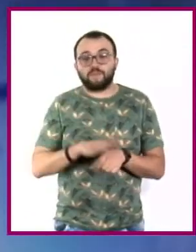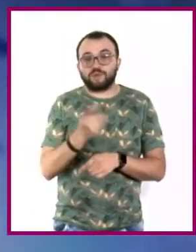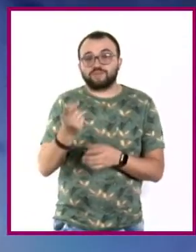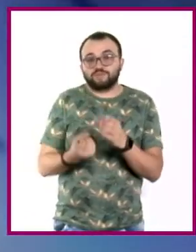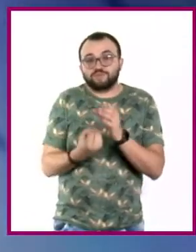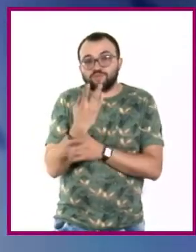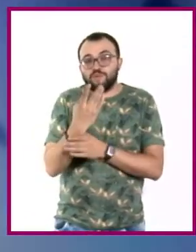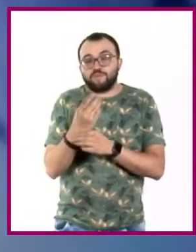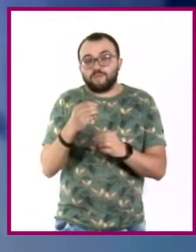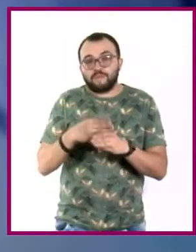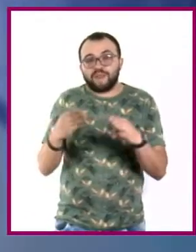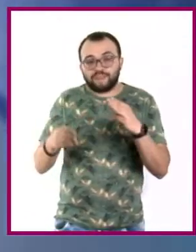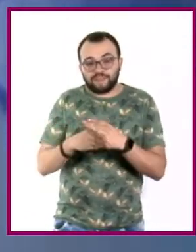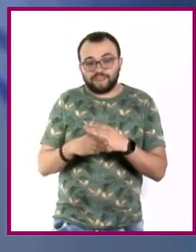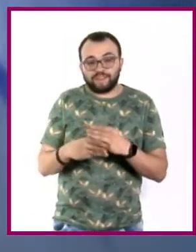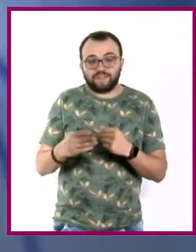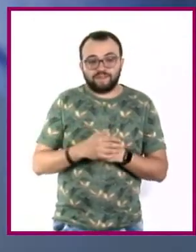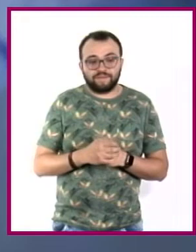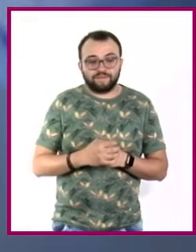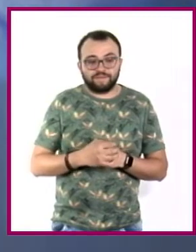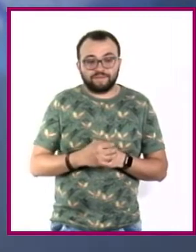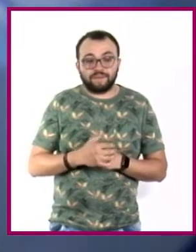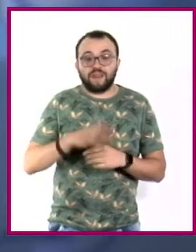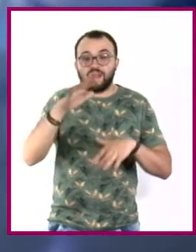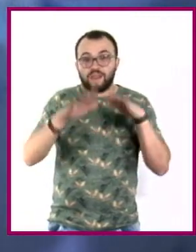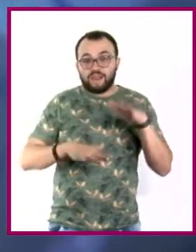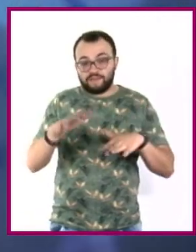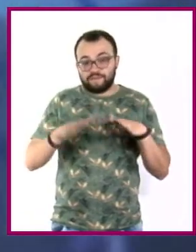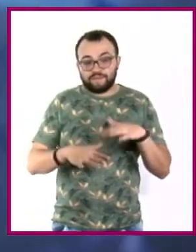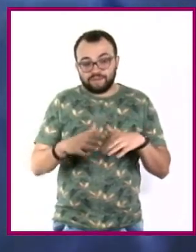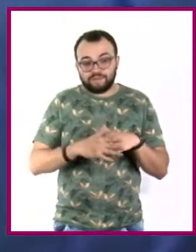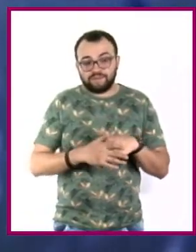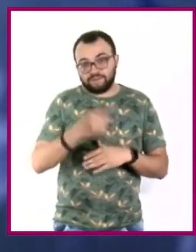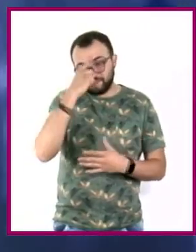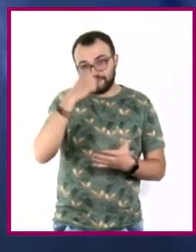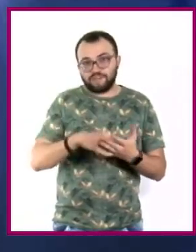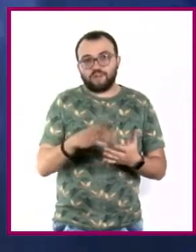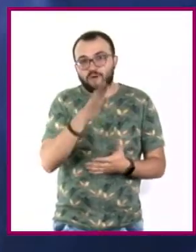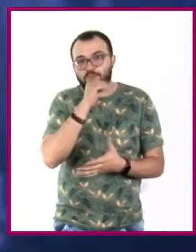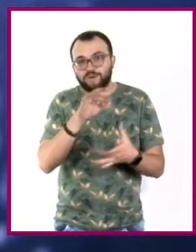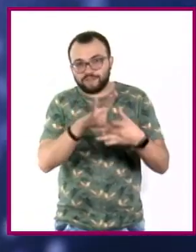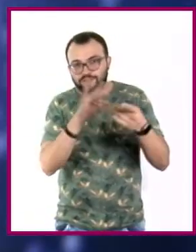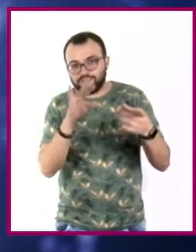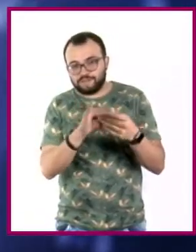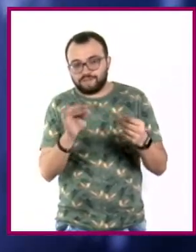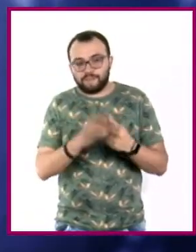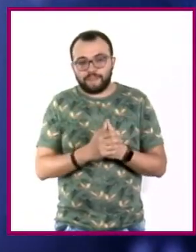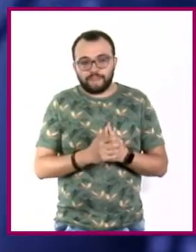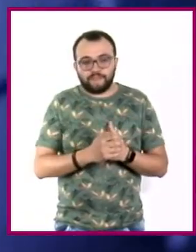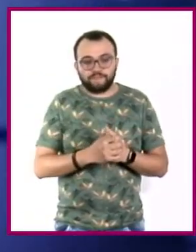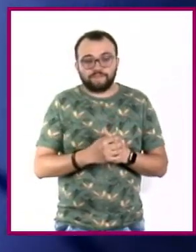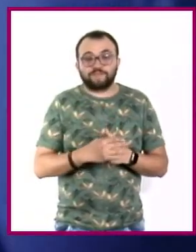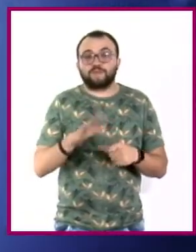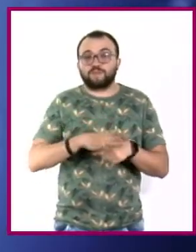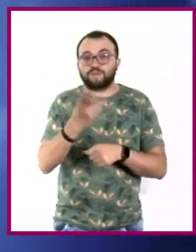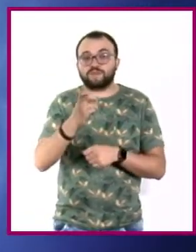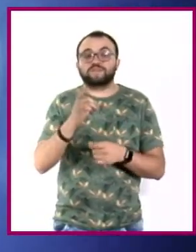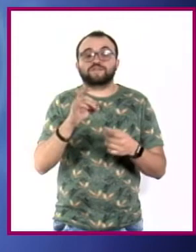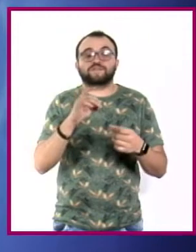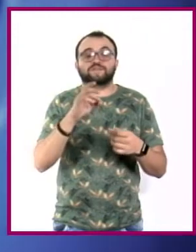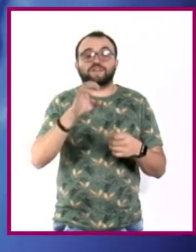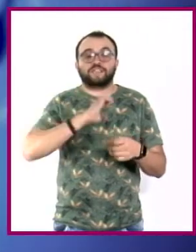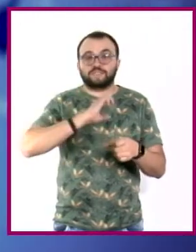dejan fuera la experiencia humana, a veces subjetiva e inexplicable. Por consiguiente, los especialistas deben